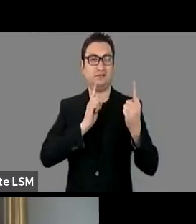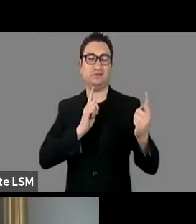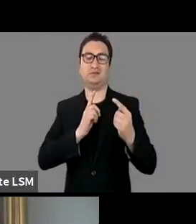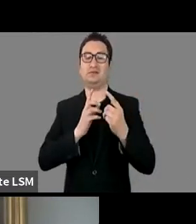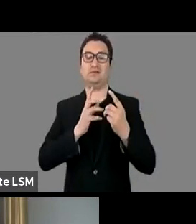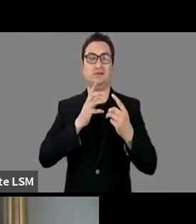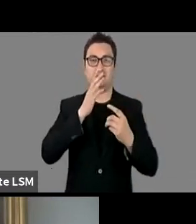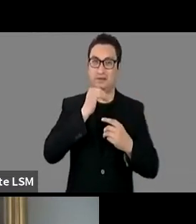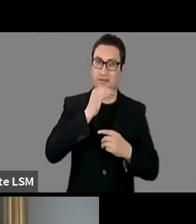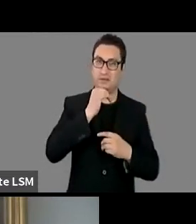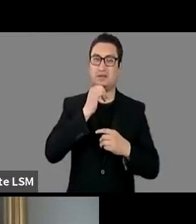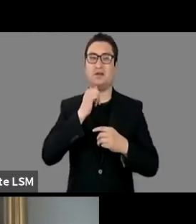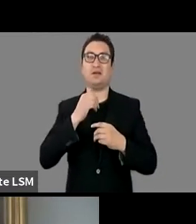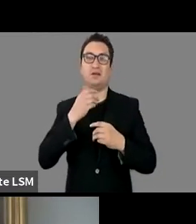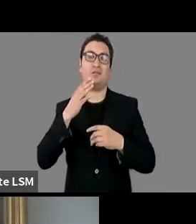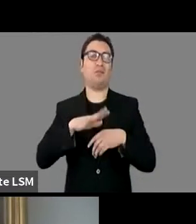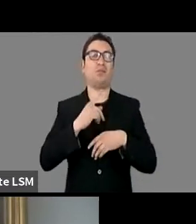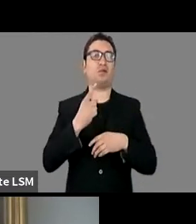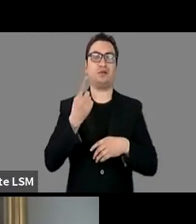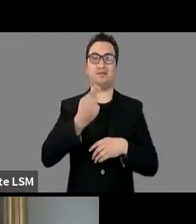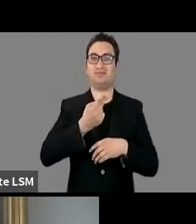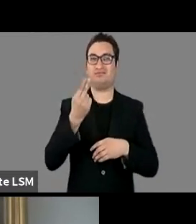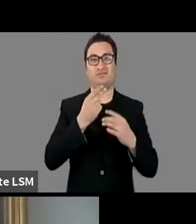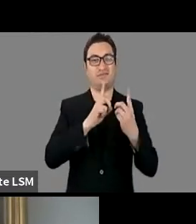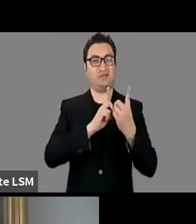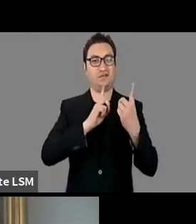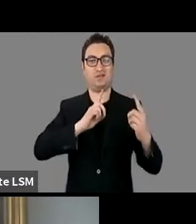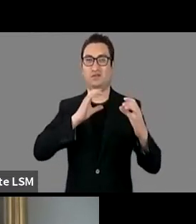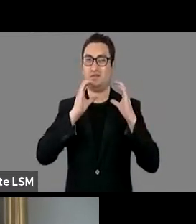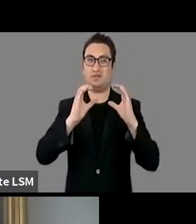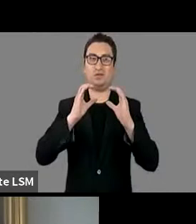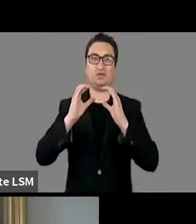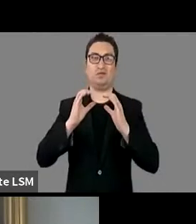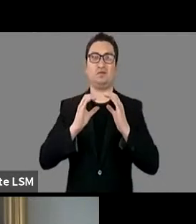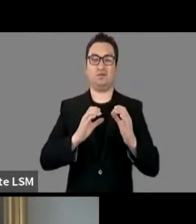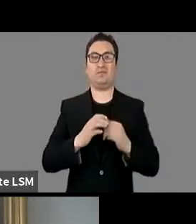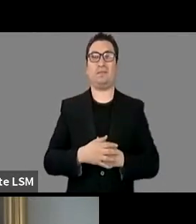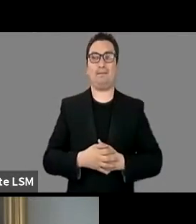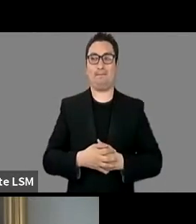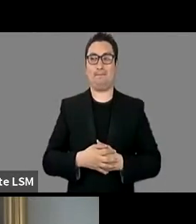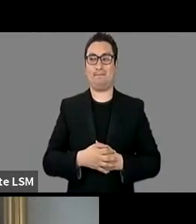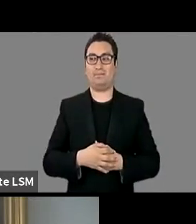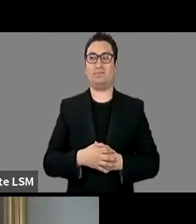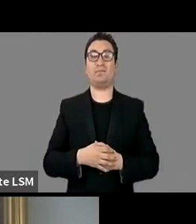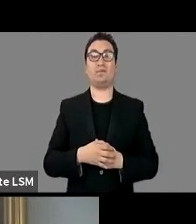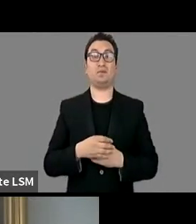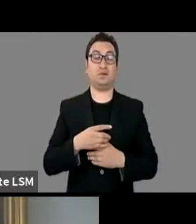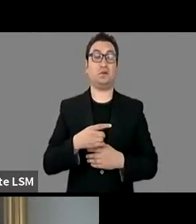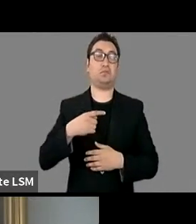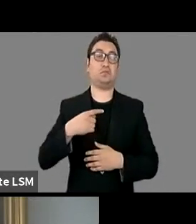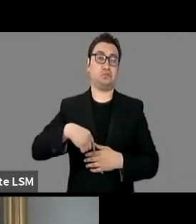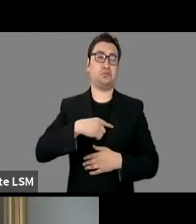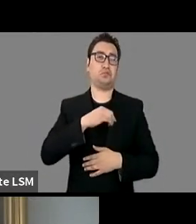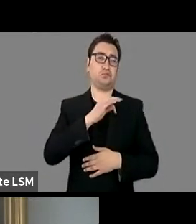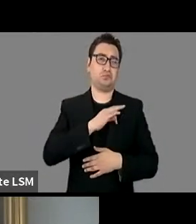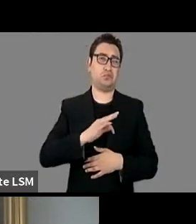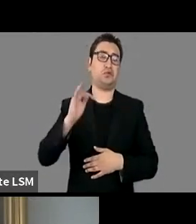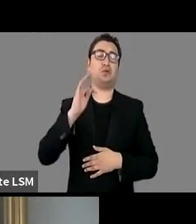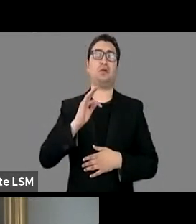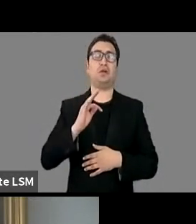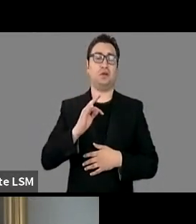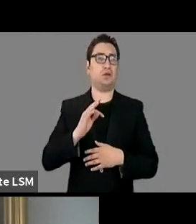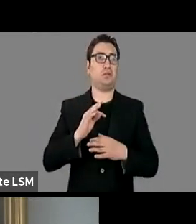en cuanto a la necesidad de mantener el distanciamiento social y que podemos superar gracias a